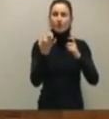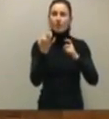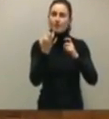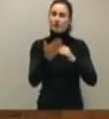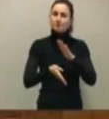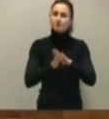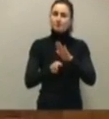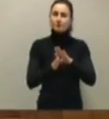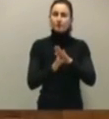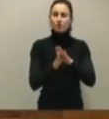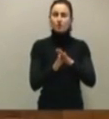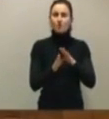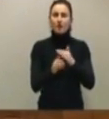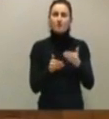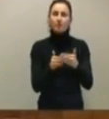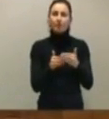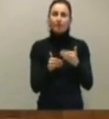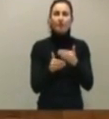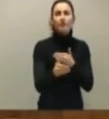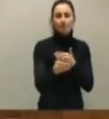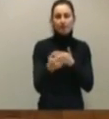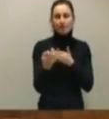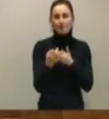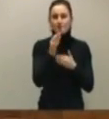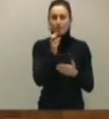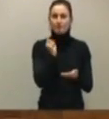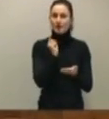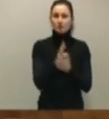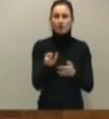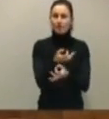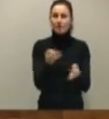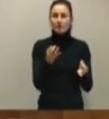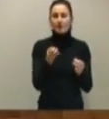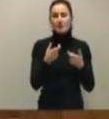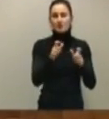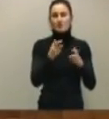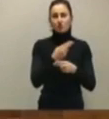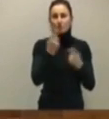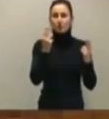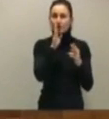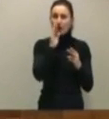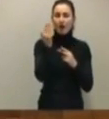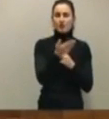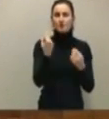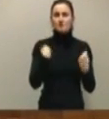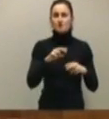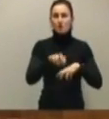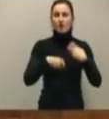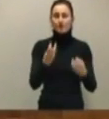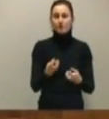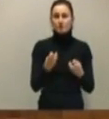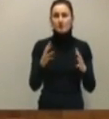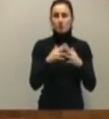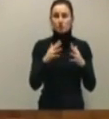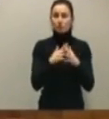y continuado también en el medio y largo plazo, apostando por la mejora de la eficiencia del sector público a través de las reformas estructurales